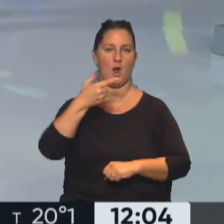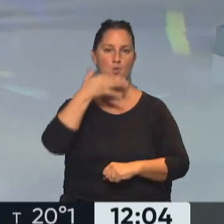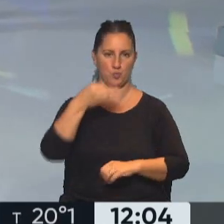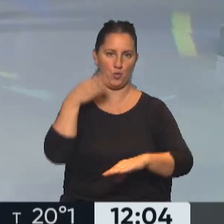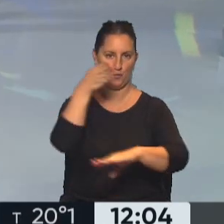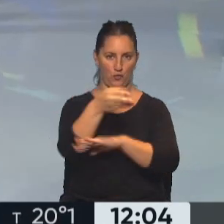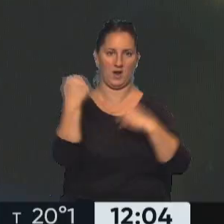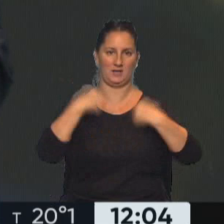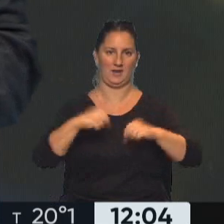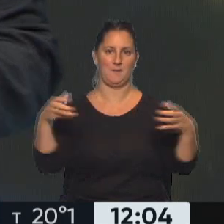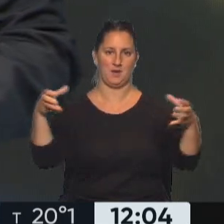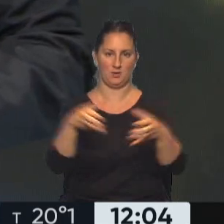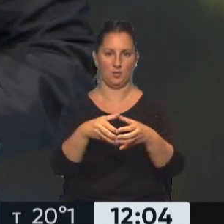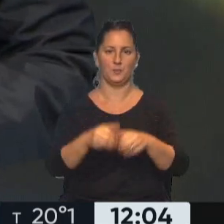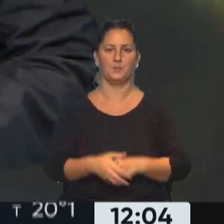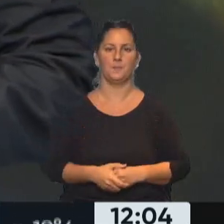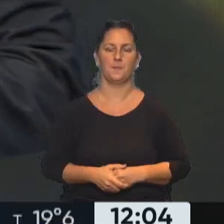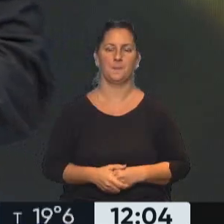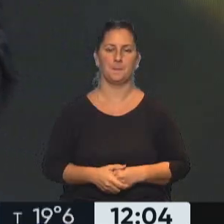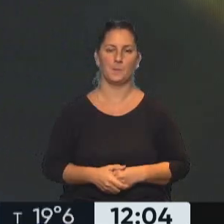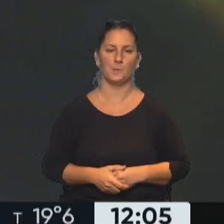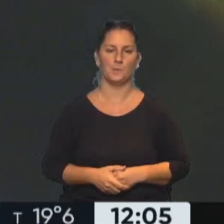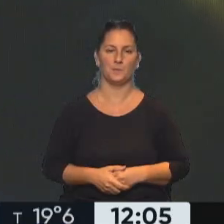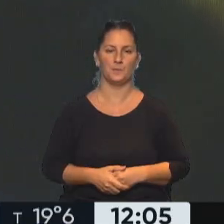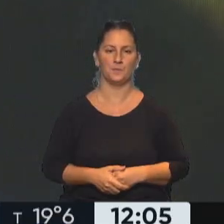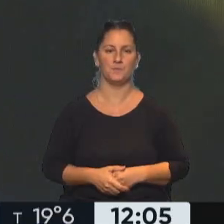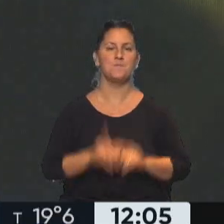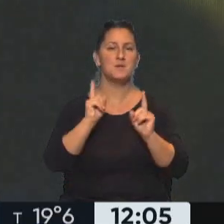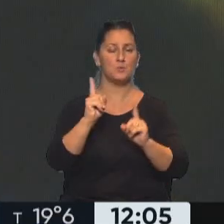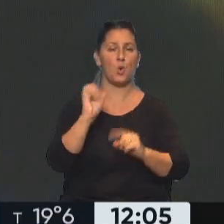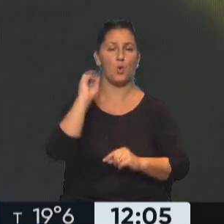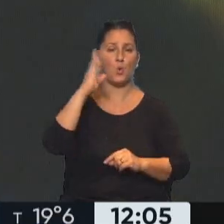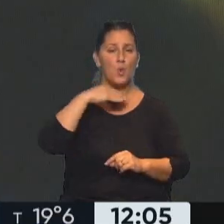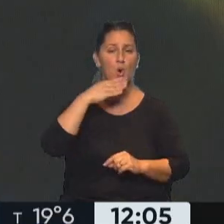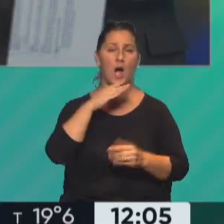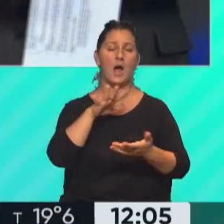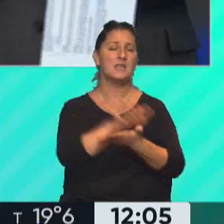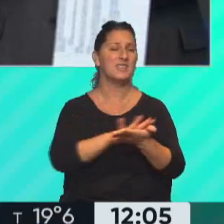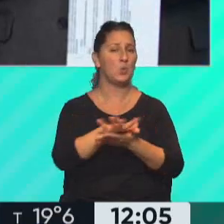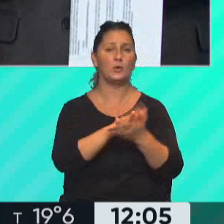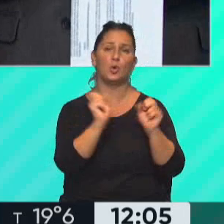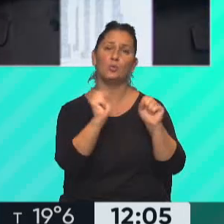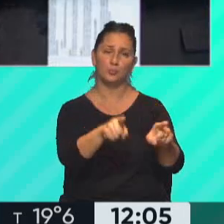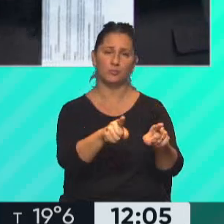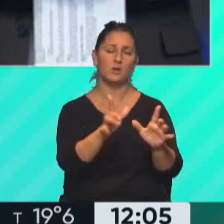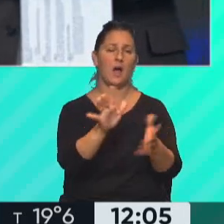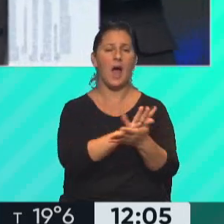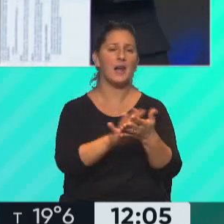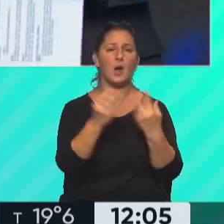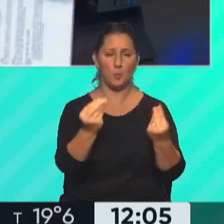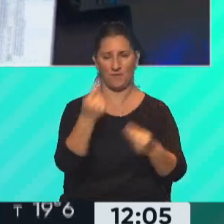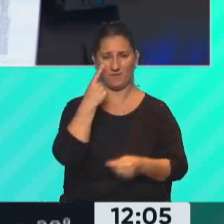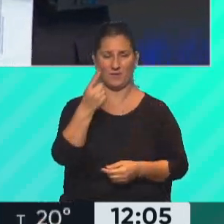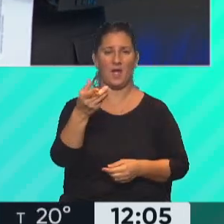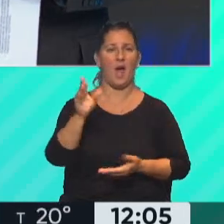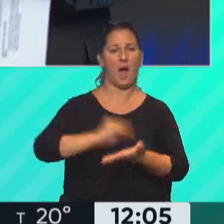entrenó con el primer equipo le dieron la licencia para que como comunicaron del club arregle su situación personal ahí lo veíamos al abogado declaró